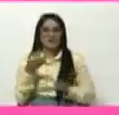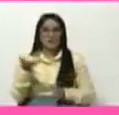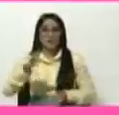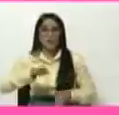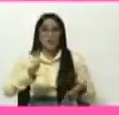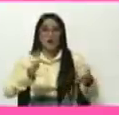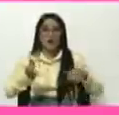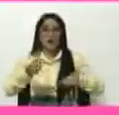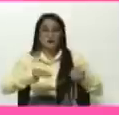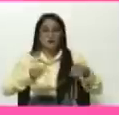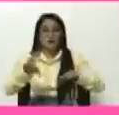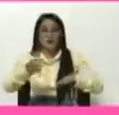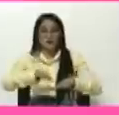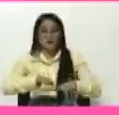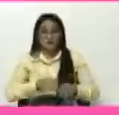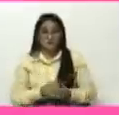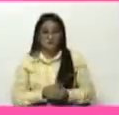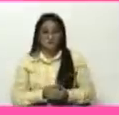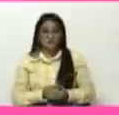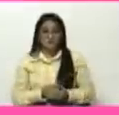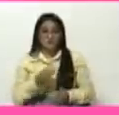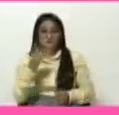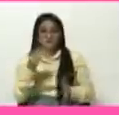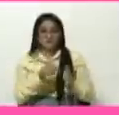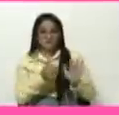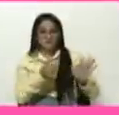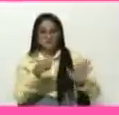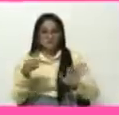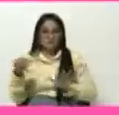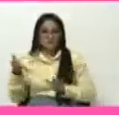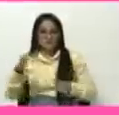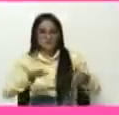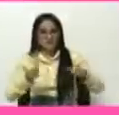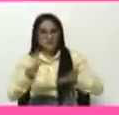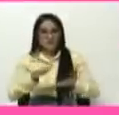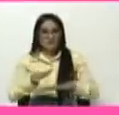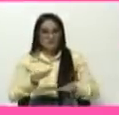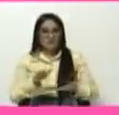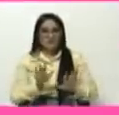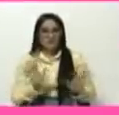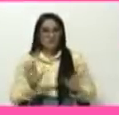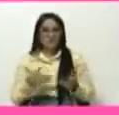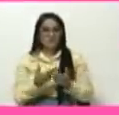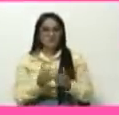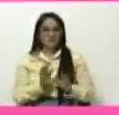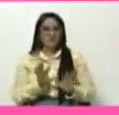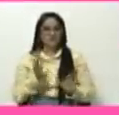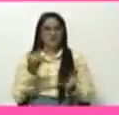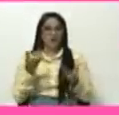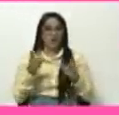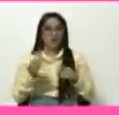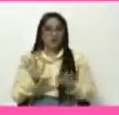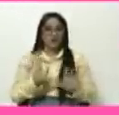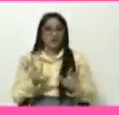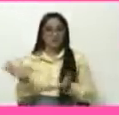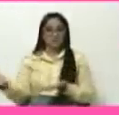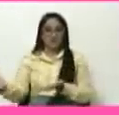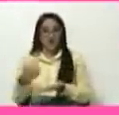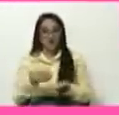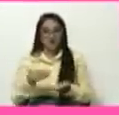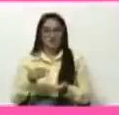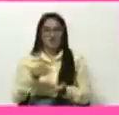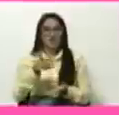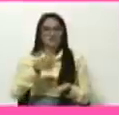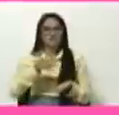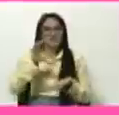muertos. Cuando llegaron a 3.600 muertos contándolo, dejaron de contarlo. Los recogían en la avenida